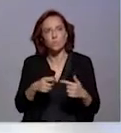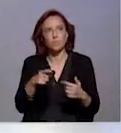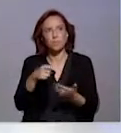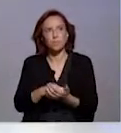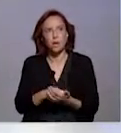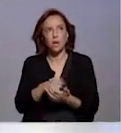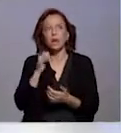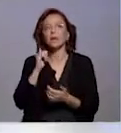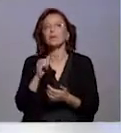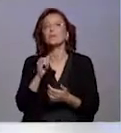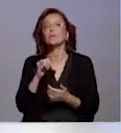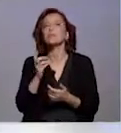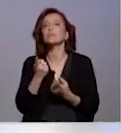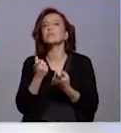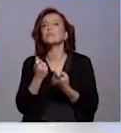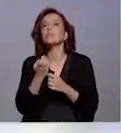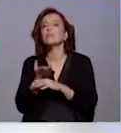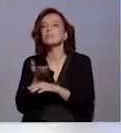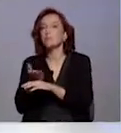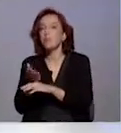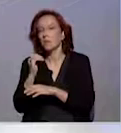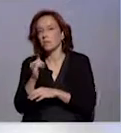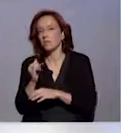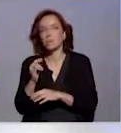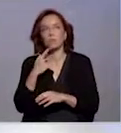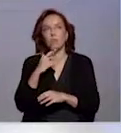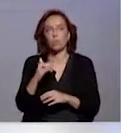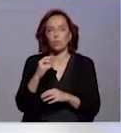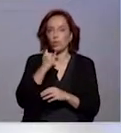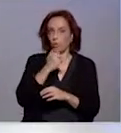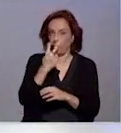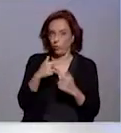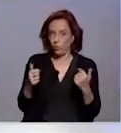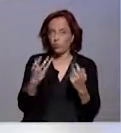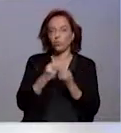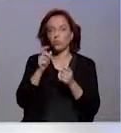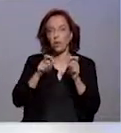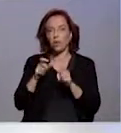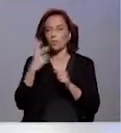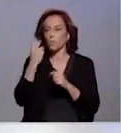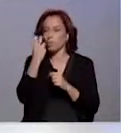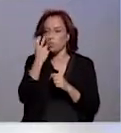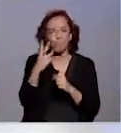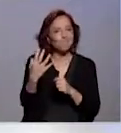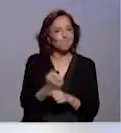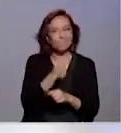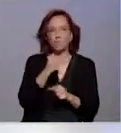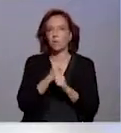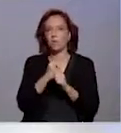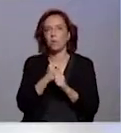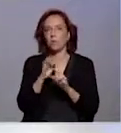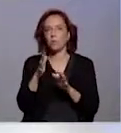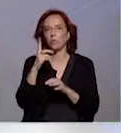paga en la medida que esté demandada y ahí te cuento dos o tres cosas por ejemplo hay mucha gente que busca trabajo y no lo encuentra en el uruguay hay alrededor de